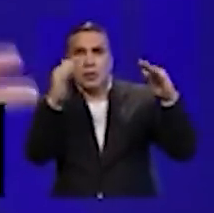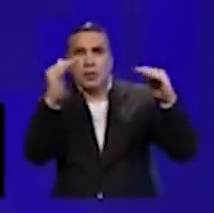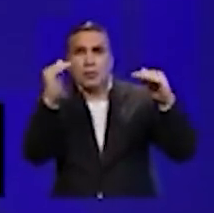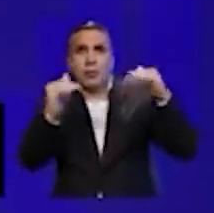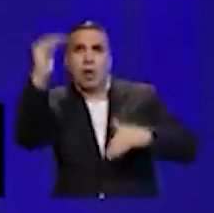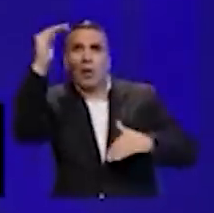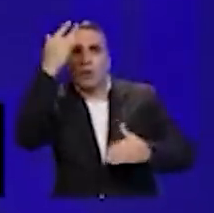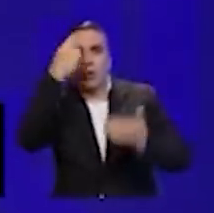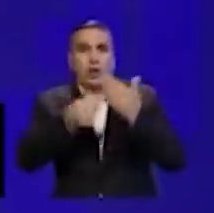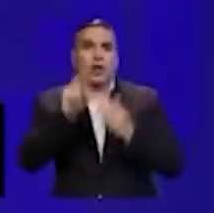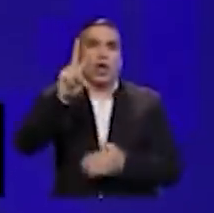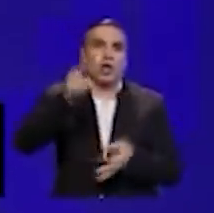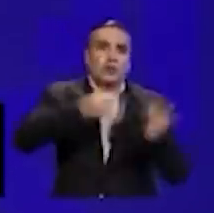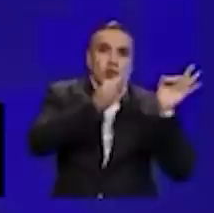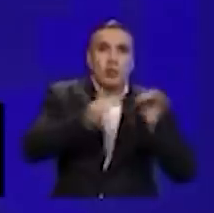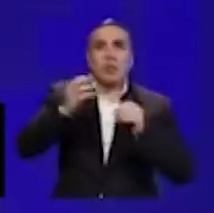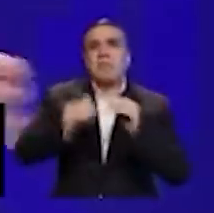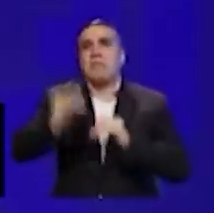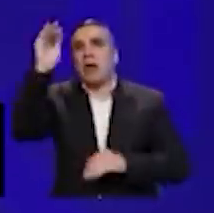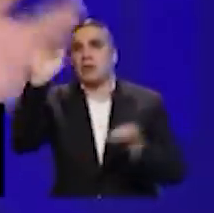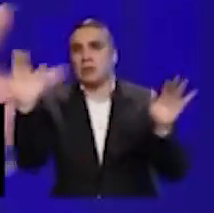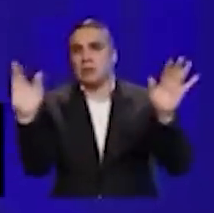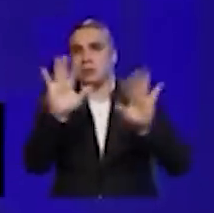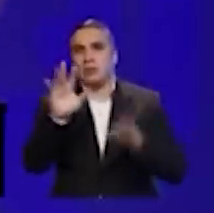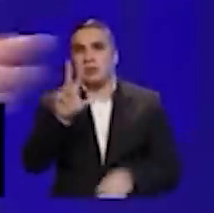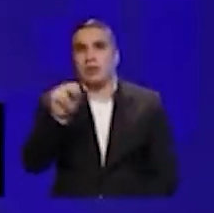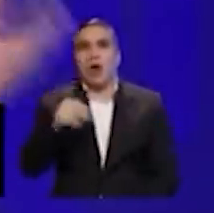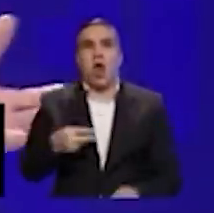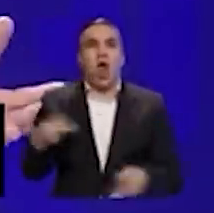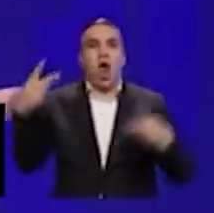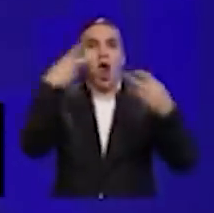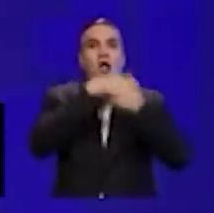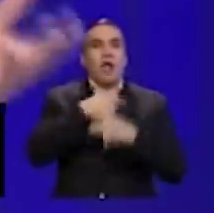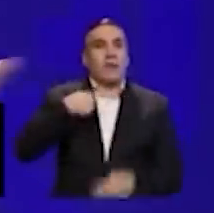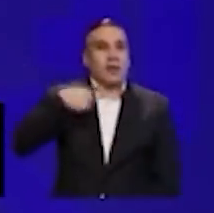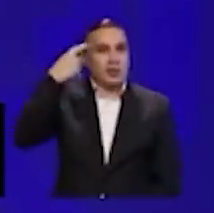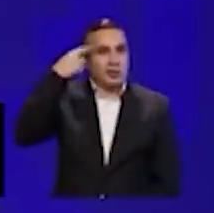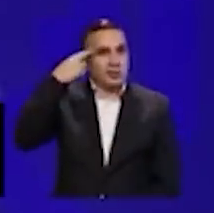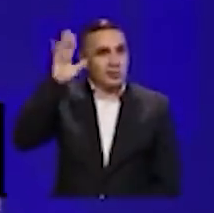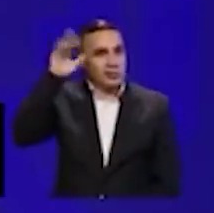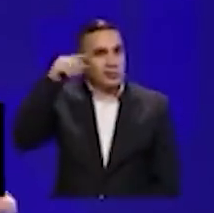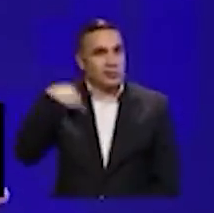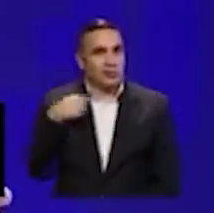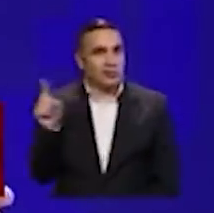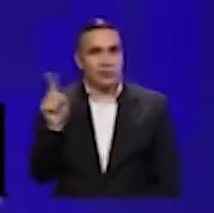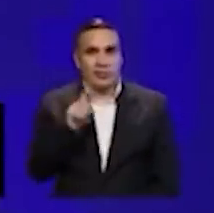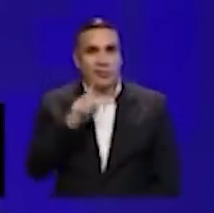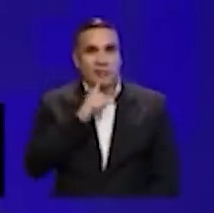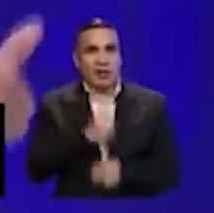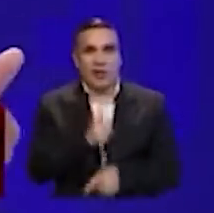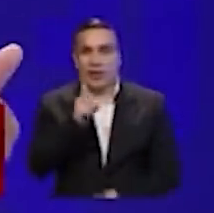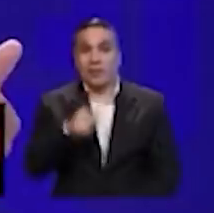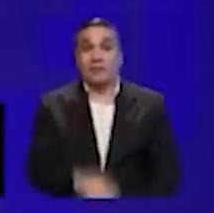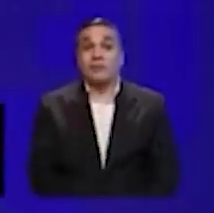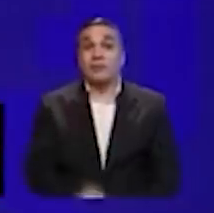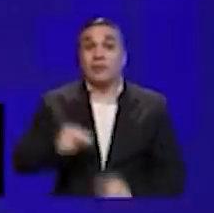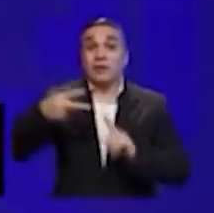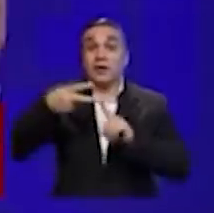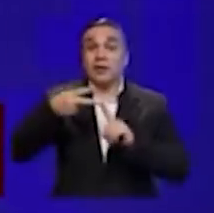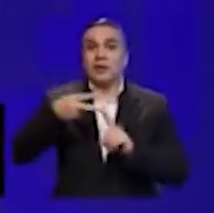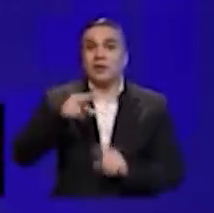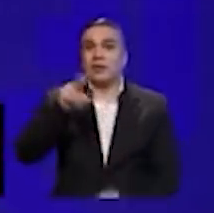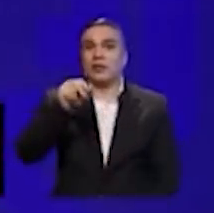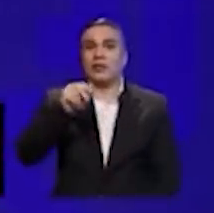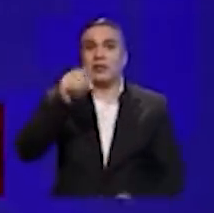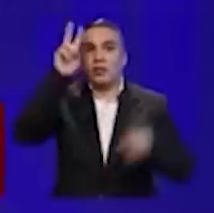todo de mi mente para que este país pueda prosperar. La na na na na,